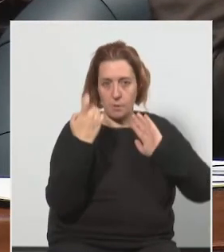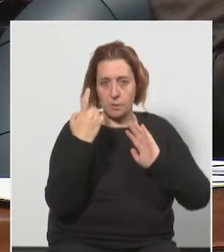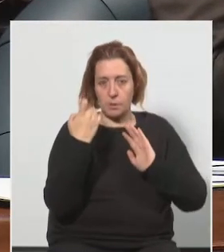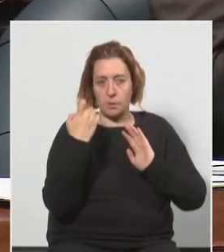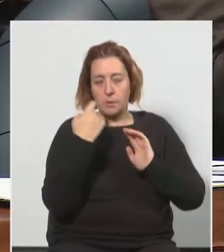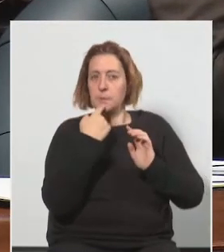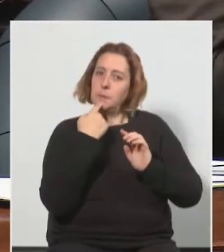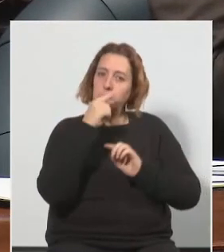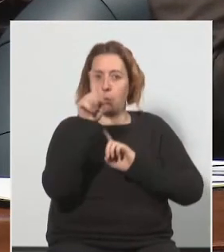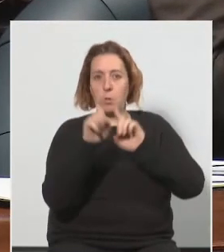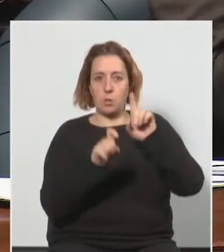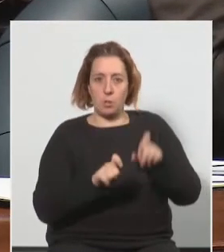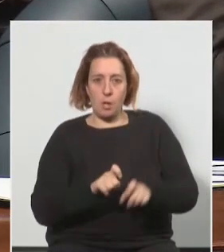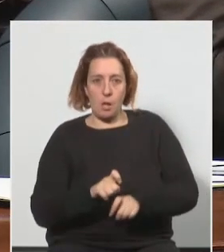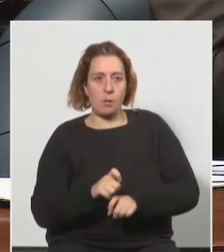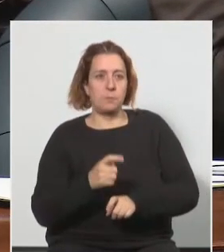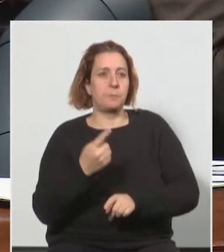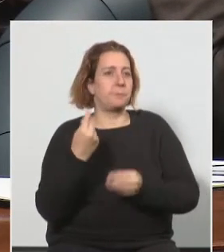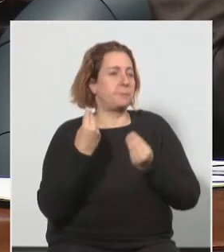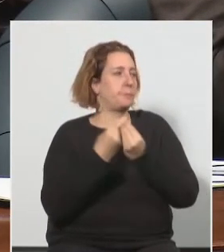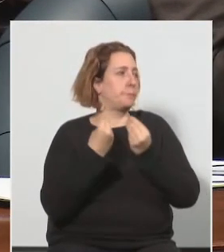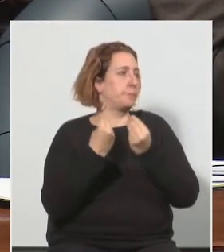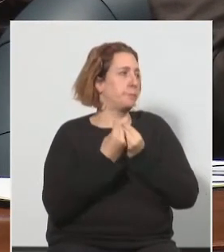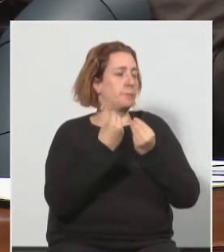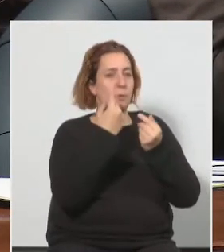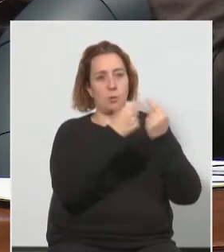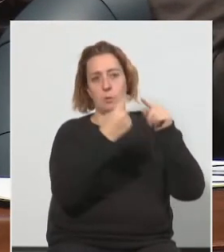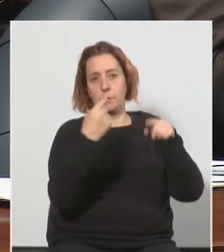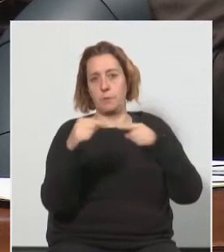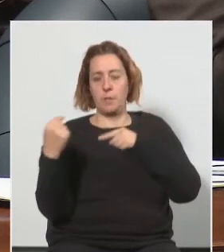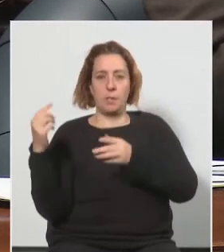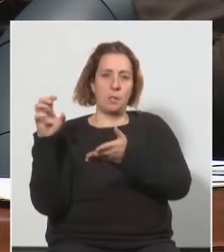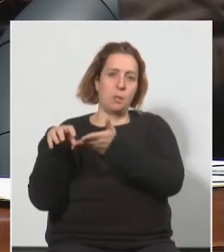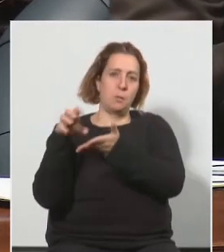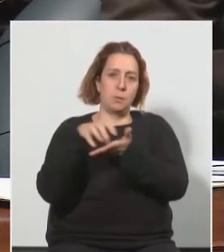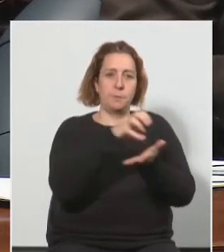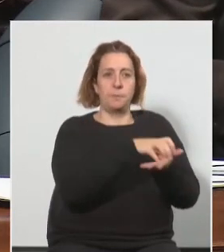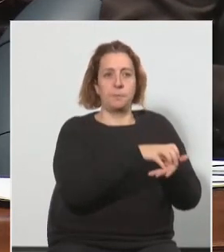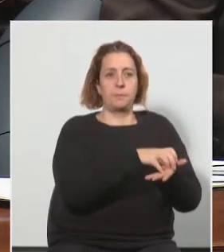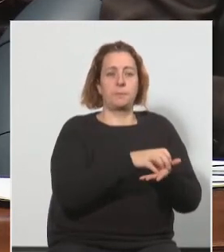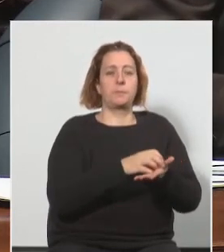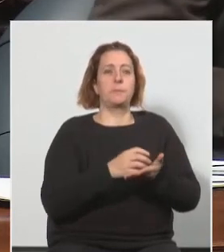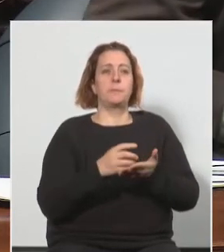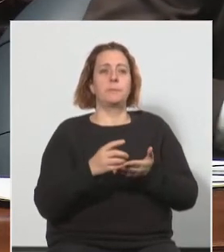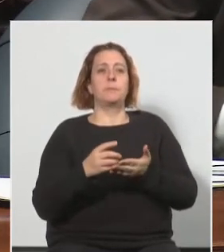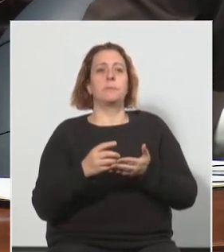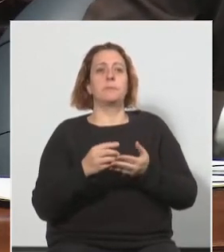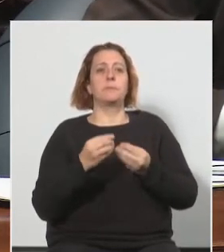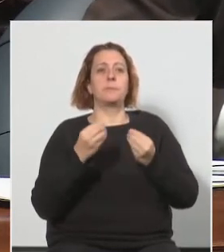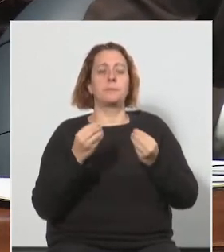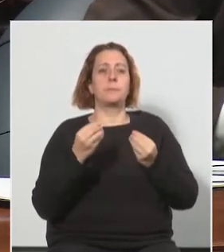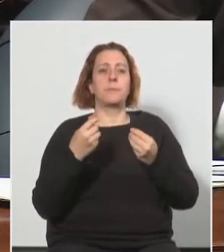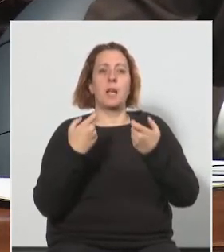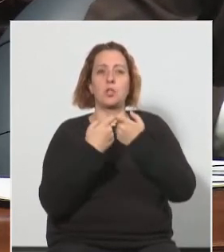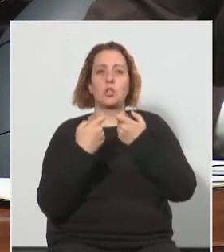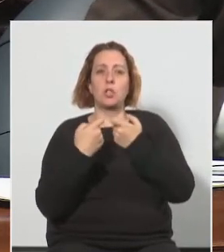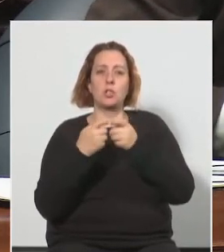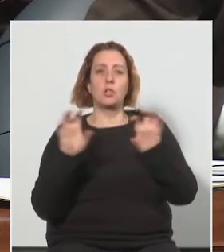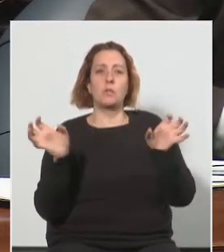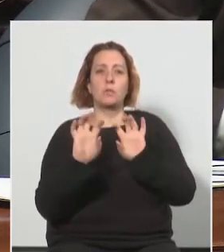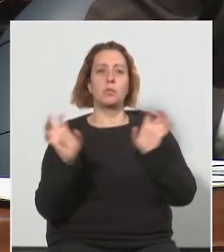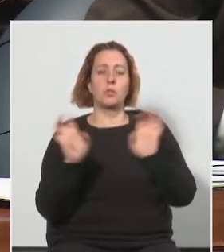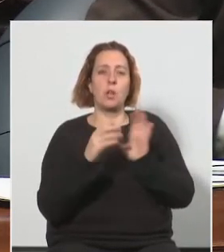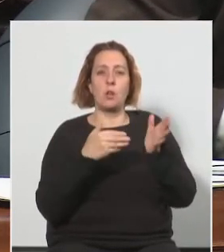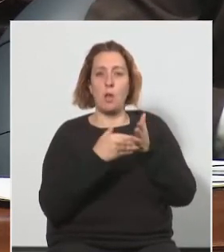fuertemente cuestionado desde varias tiendas, y esto es bueno recordarlo. Concretamente, la Asociación de